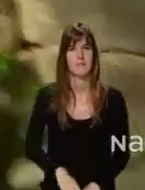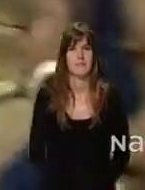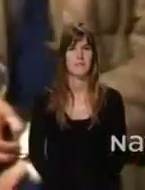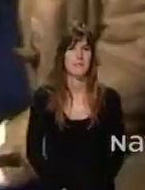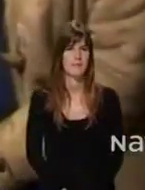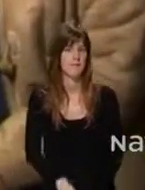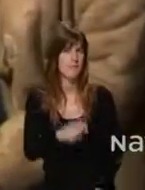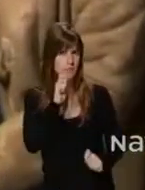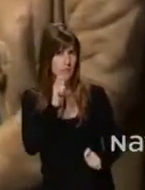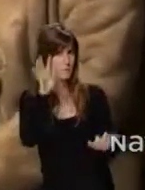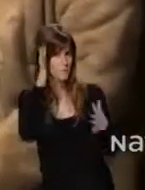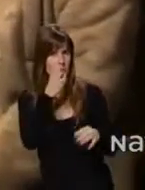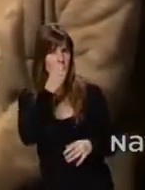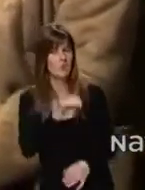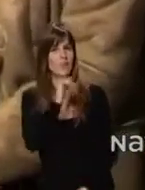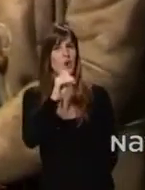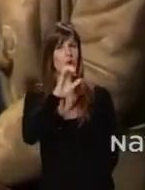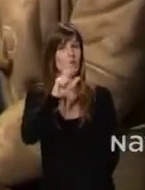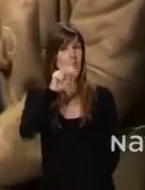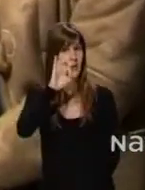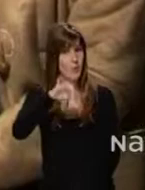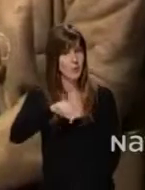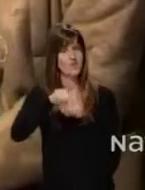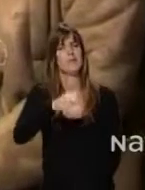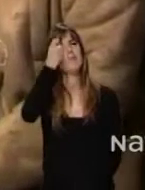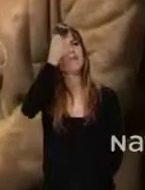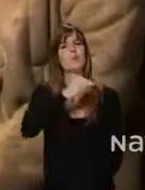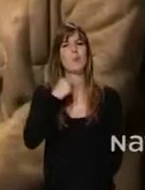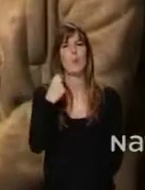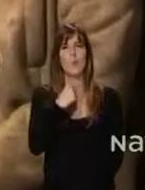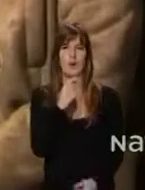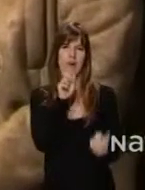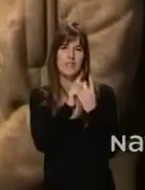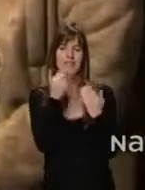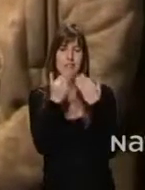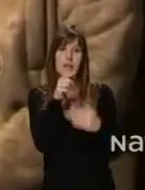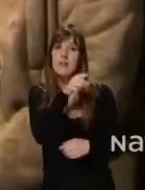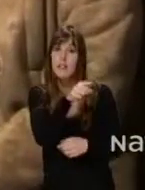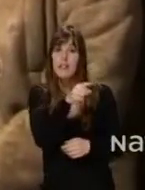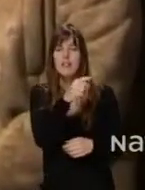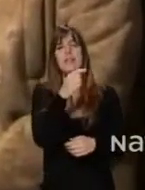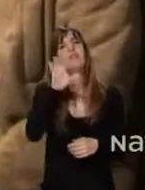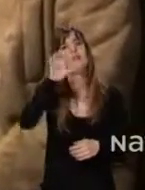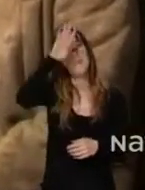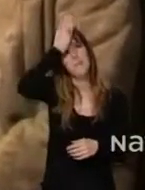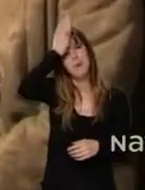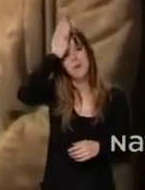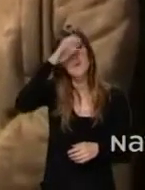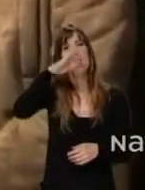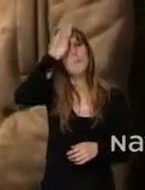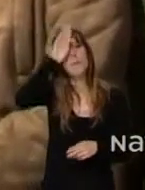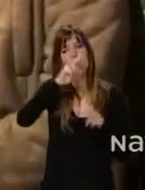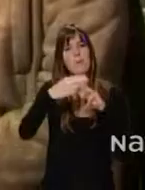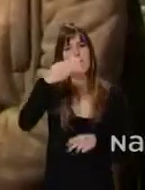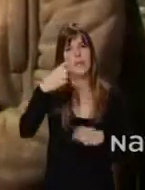¡Qué bien! José Luis, hoy vamos a conocer al párroco de esta localidad que además ha cantado en el Vaticano al Papa